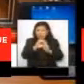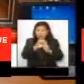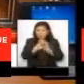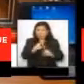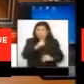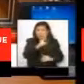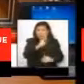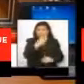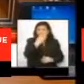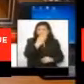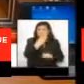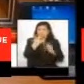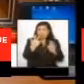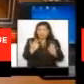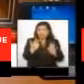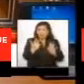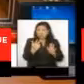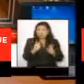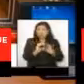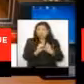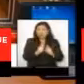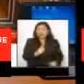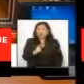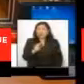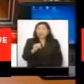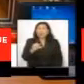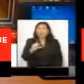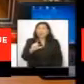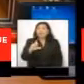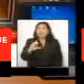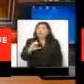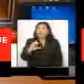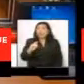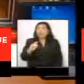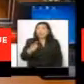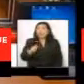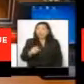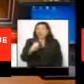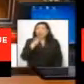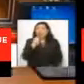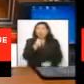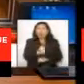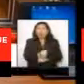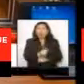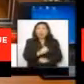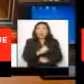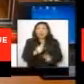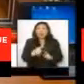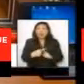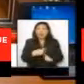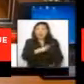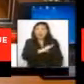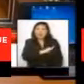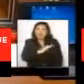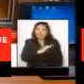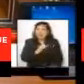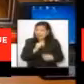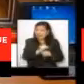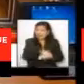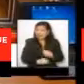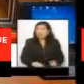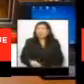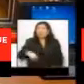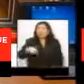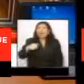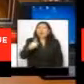Javier Velázquez, que es quien se ha pronunciado en el marco de este debate, ha intervenido, le ha